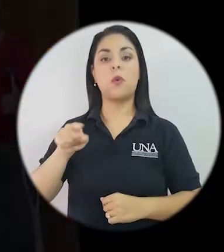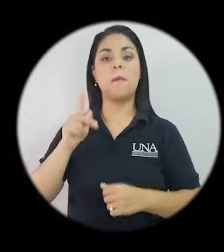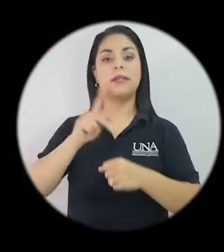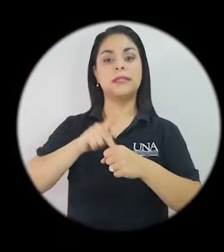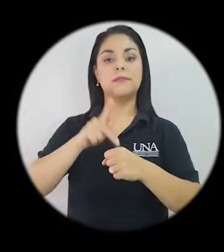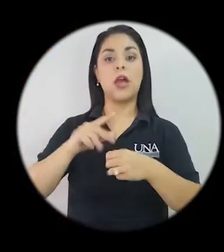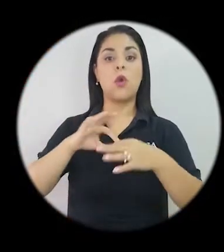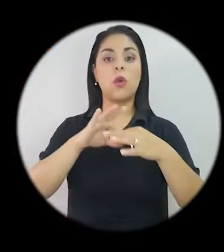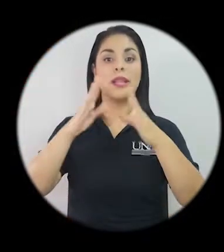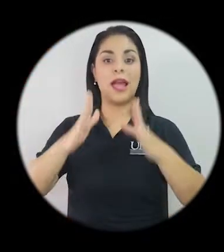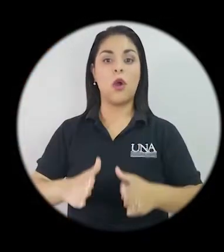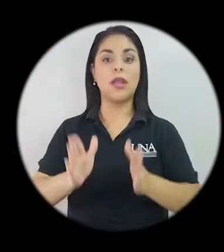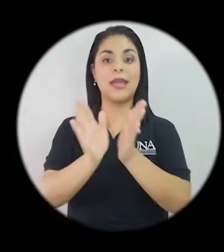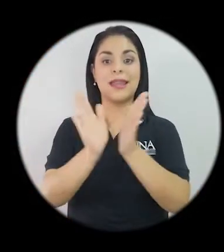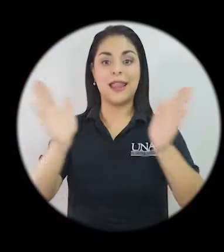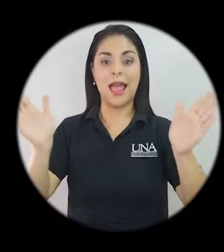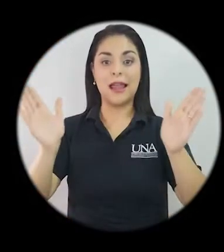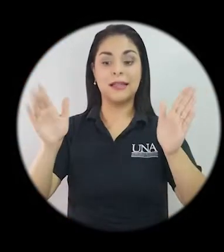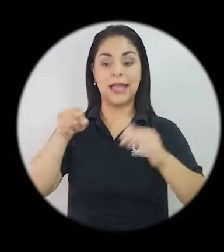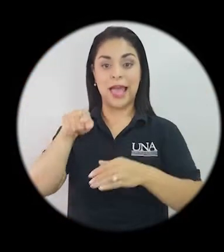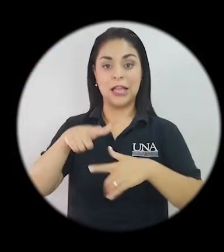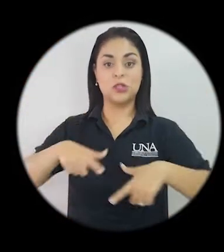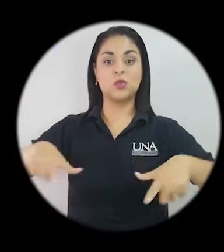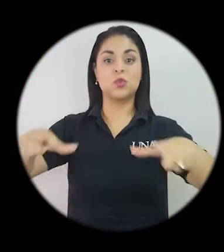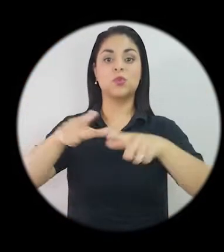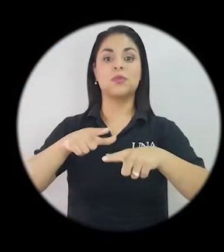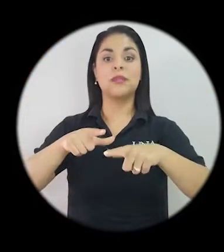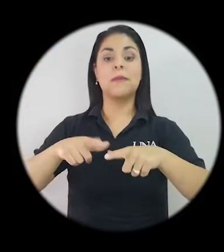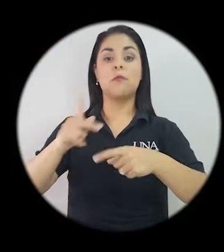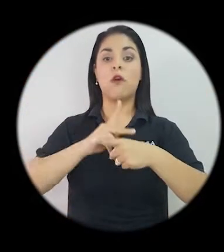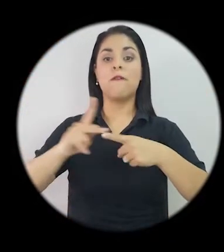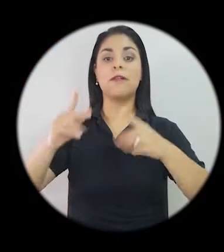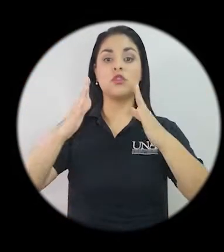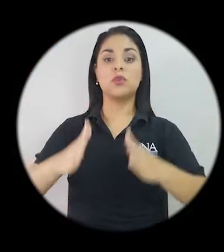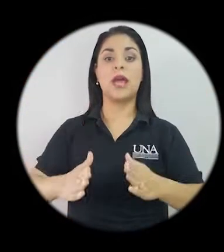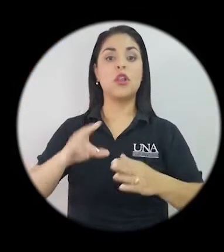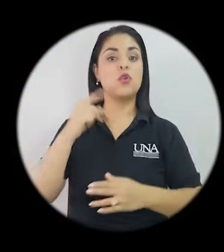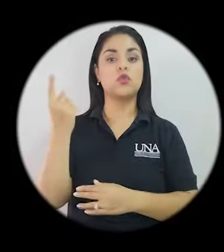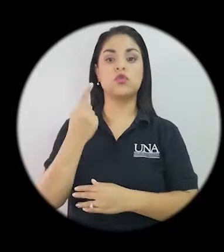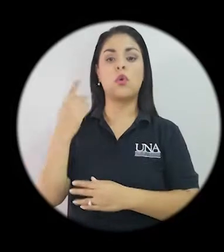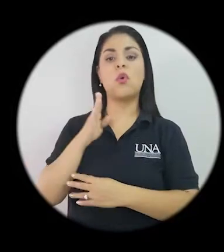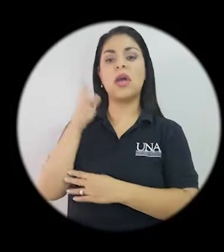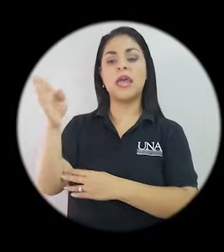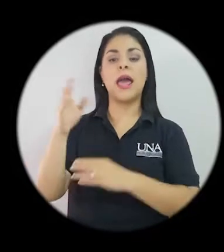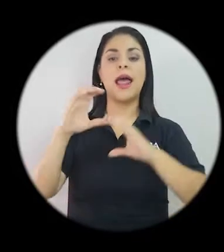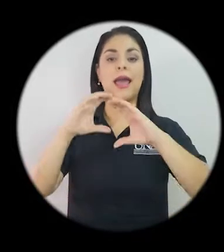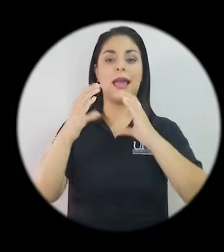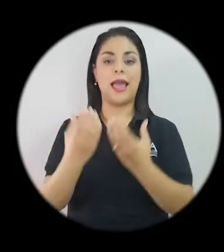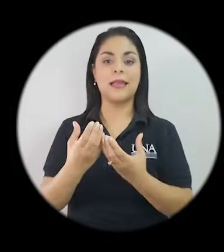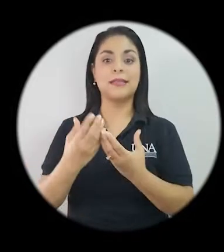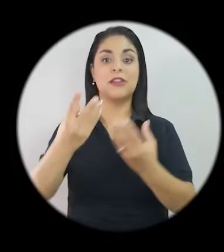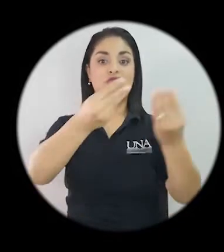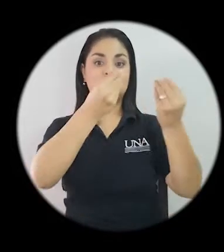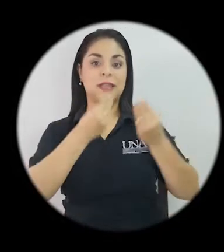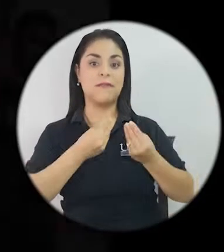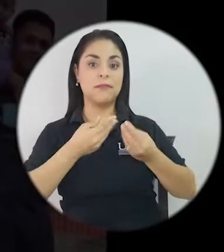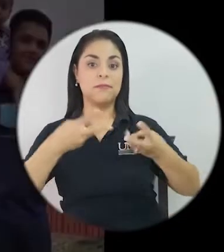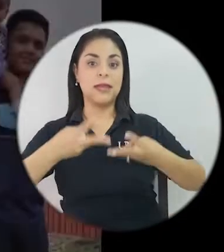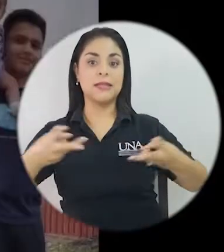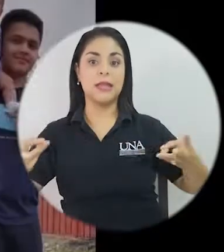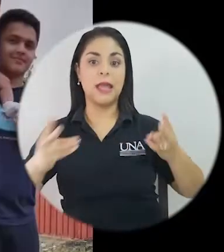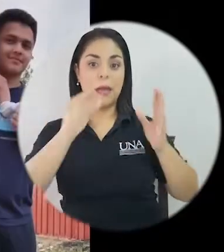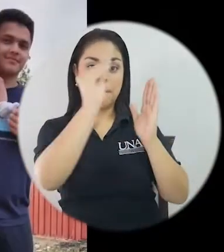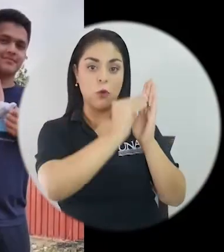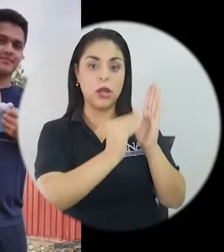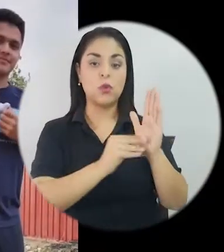general y tratar de servir en la comunidad de la zona también. Ser profesional no es solo ir a clases y recibir materia y ojalá plasmarla en un